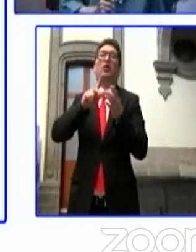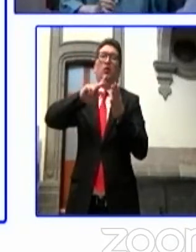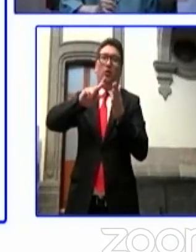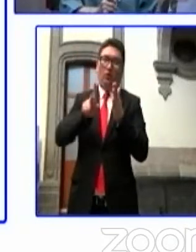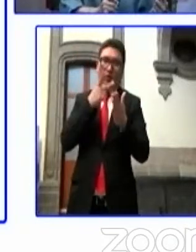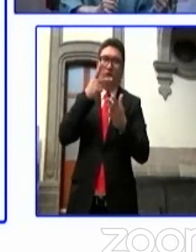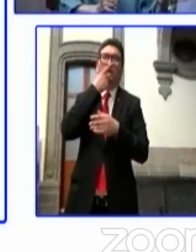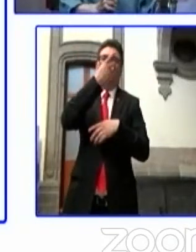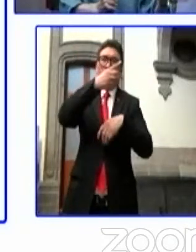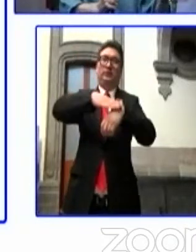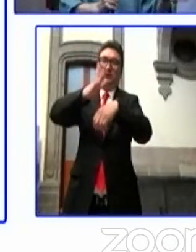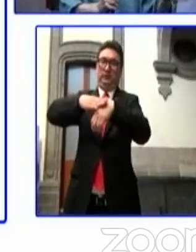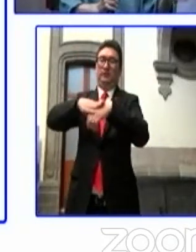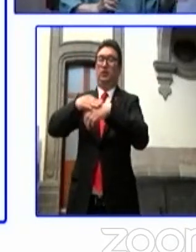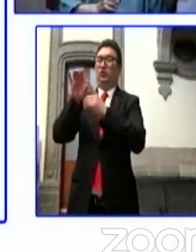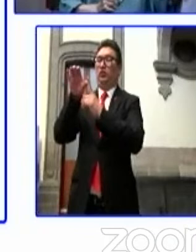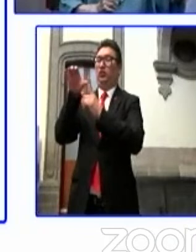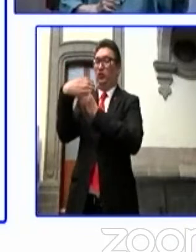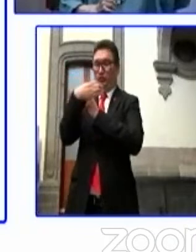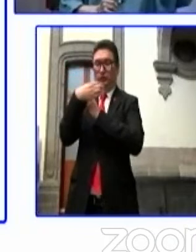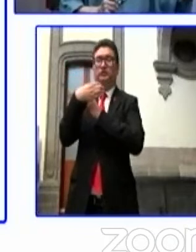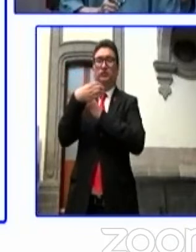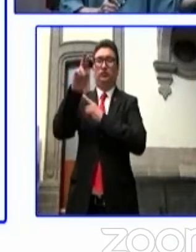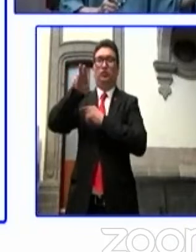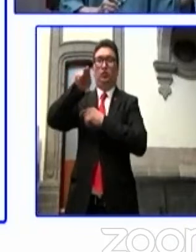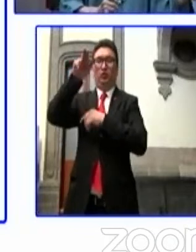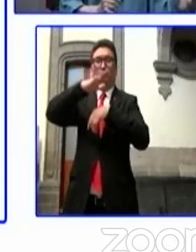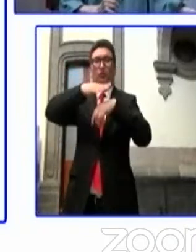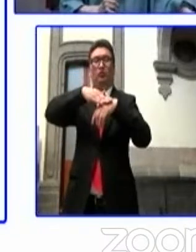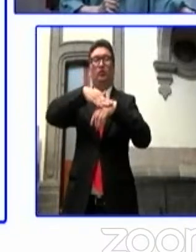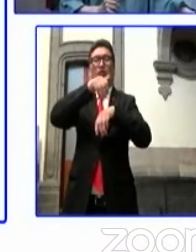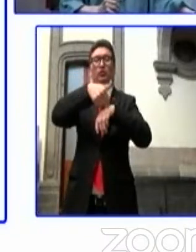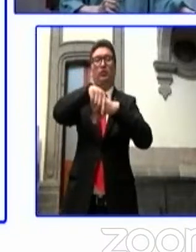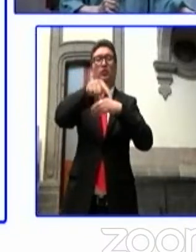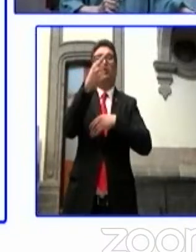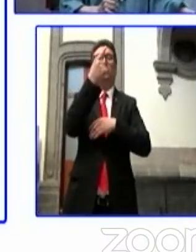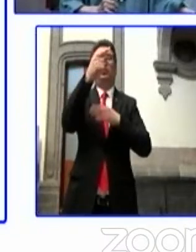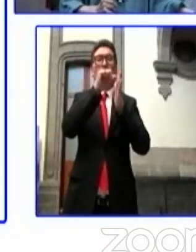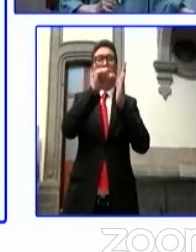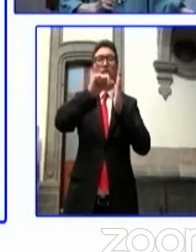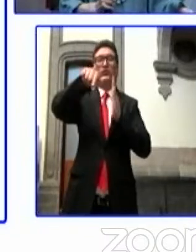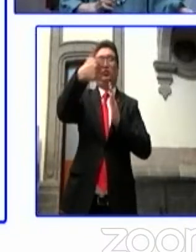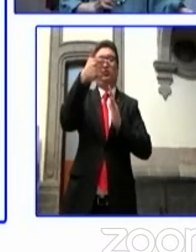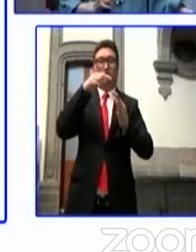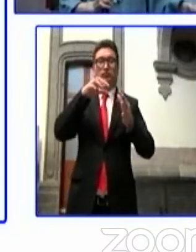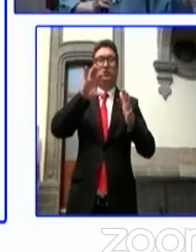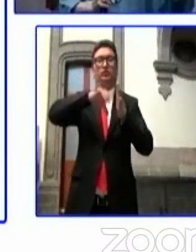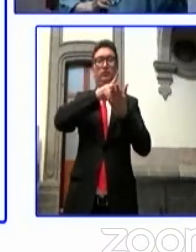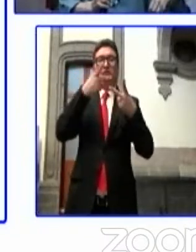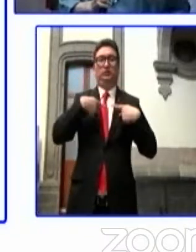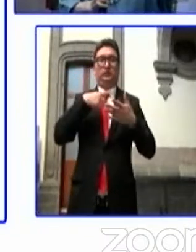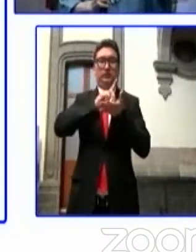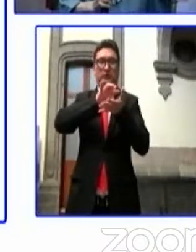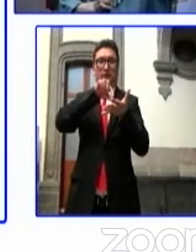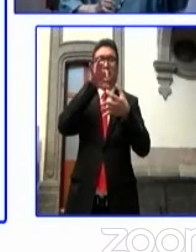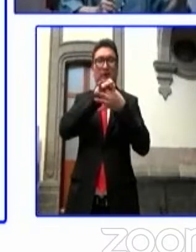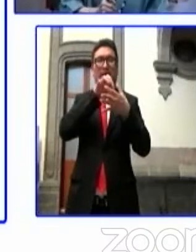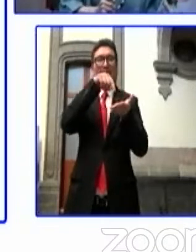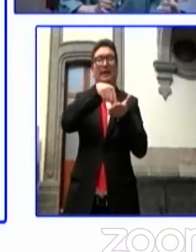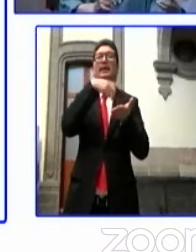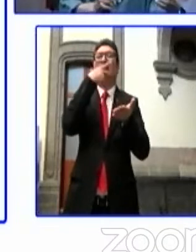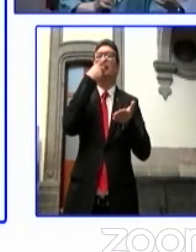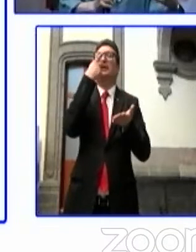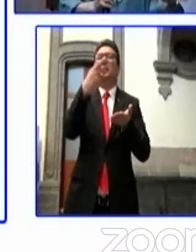recordamos la observación general número 1 para el artículo 12 de la convención, que habla de